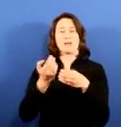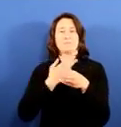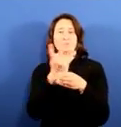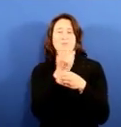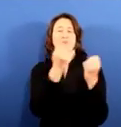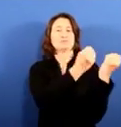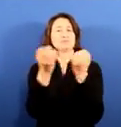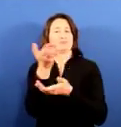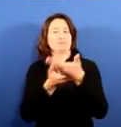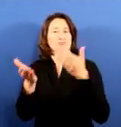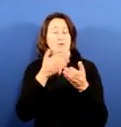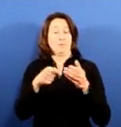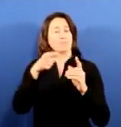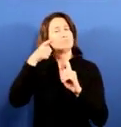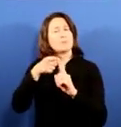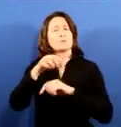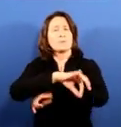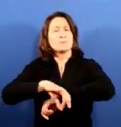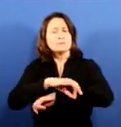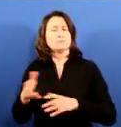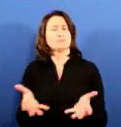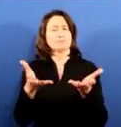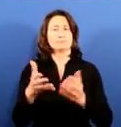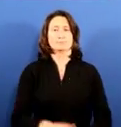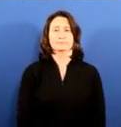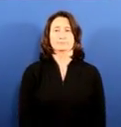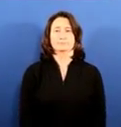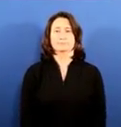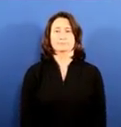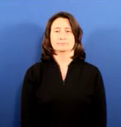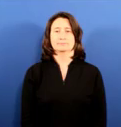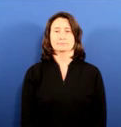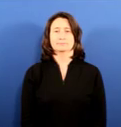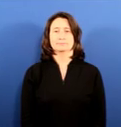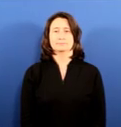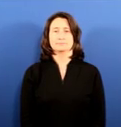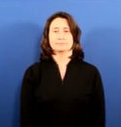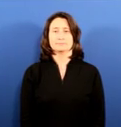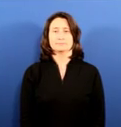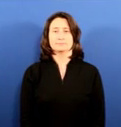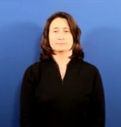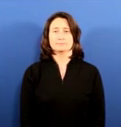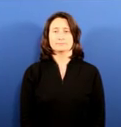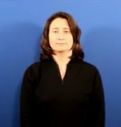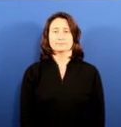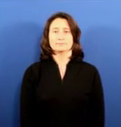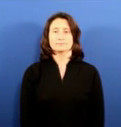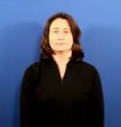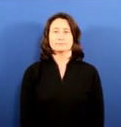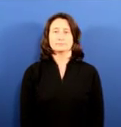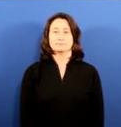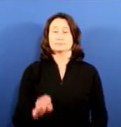e iniciativas en estas materias en 4 ámbitos de actuación: el desarrollo económico, la formación e investigación,